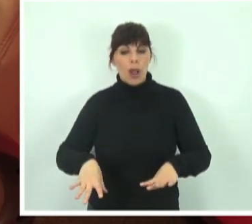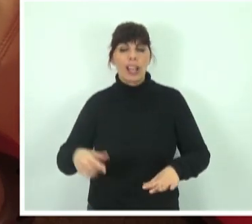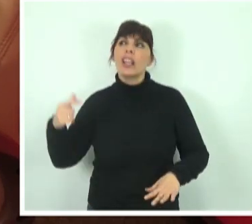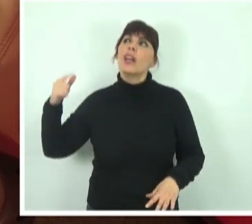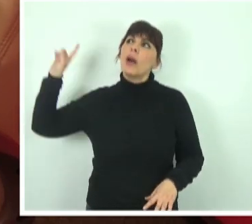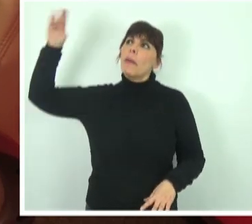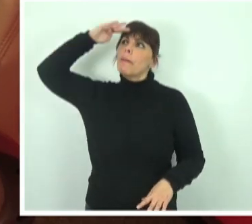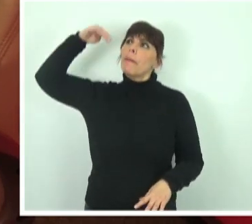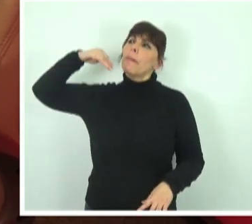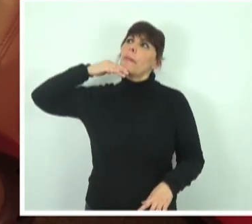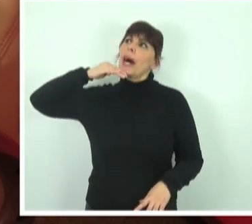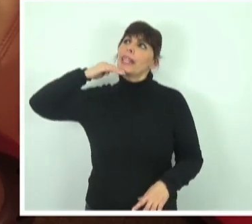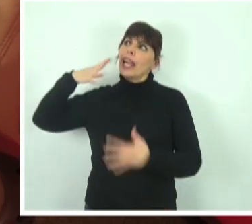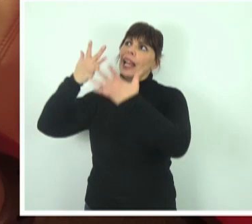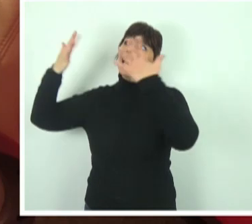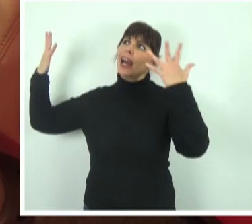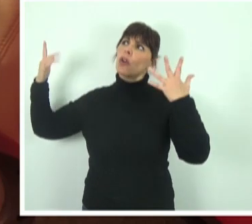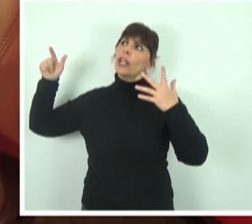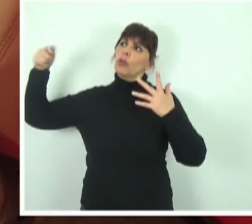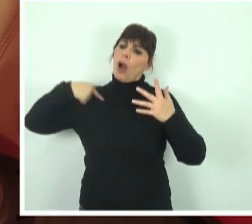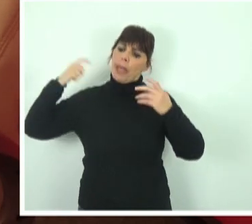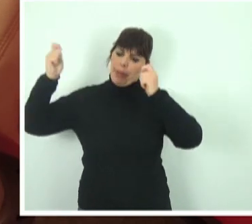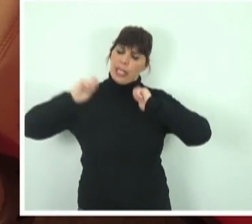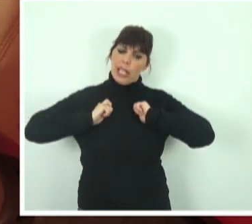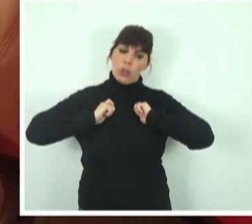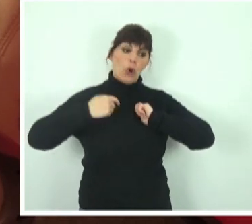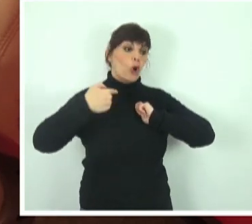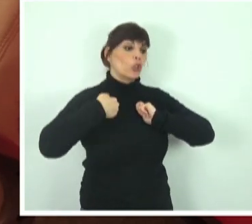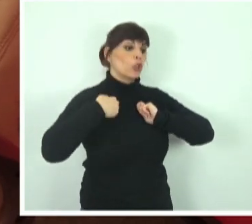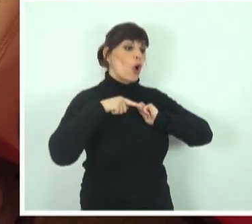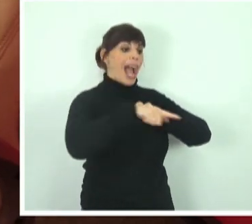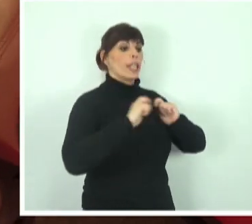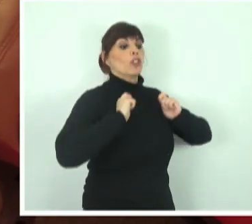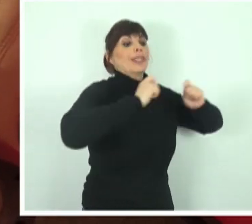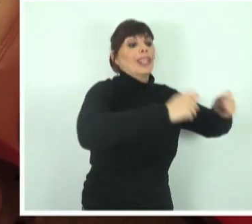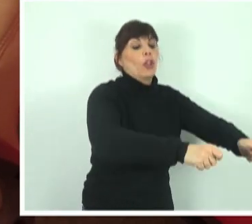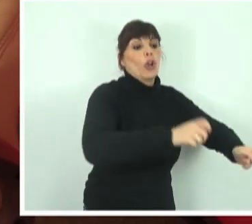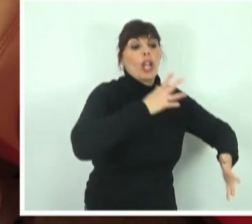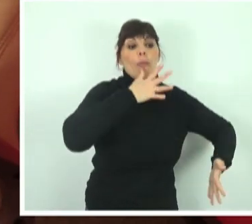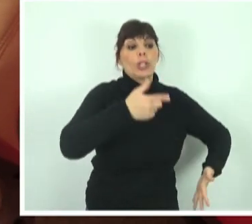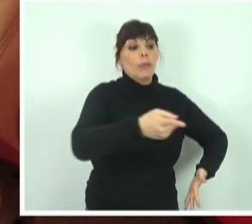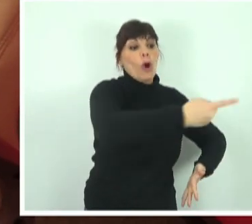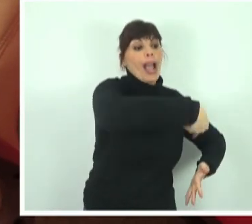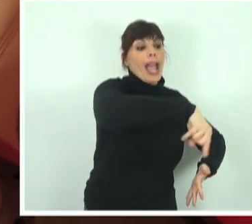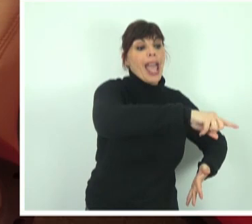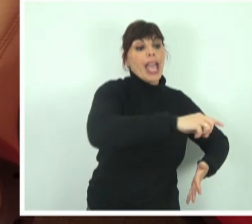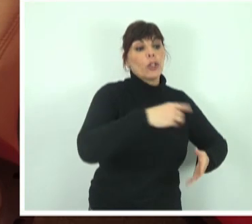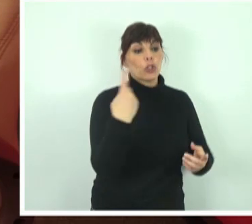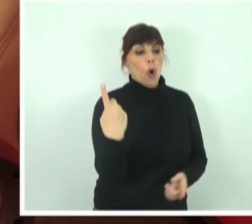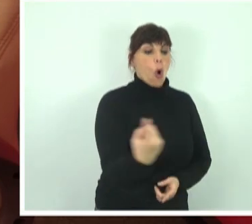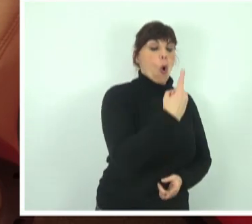ellos para que ellos sean unos. Queridos, ¿es necesario estar en una iglesia?